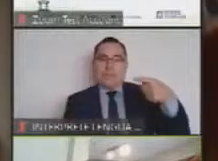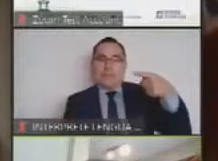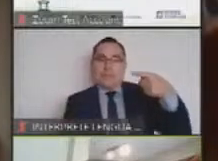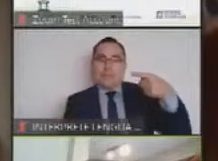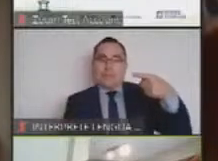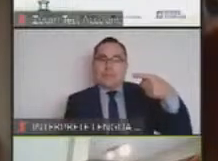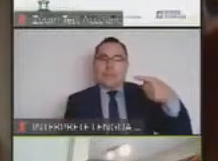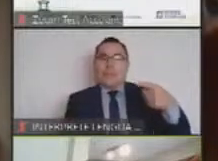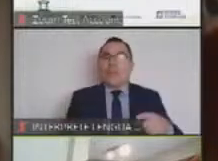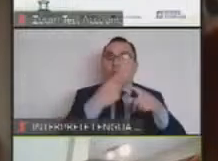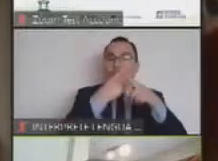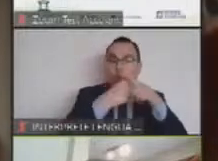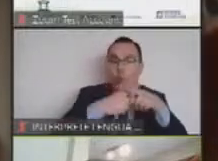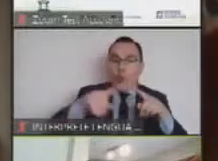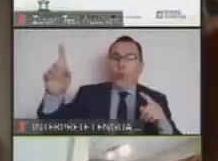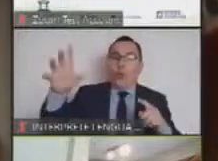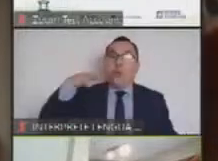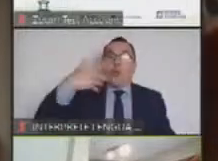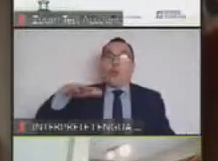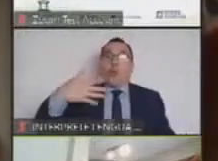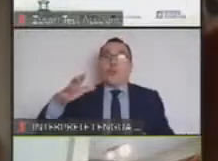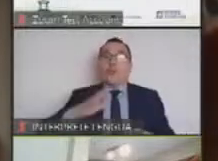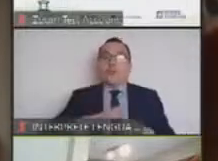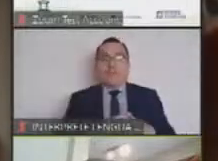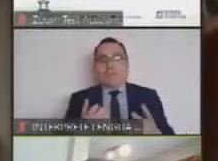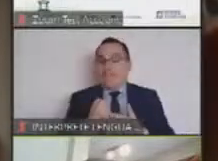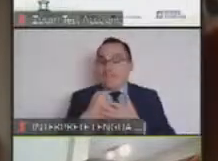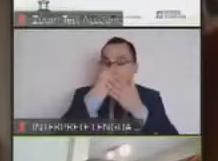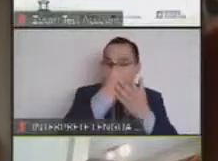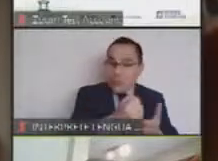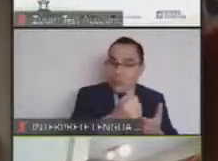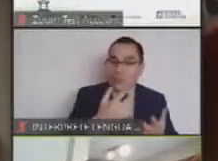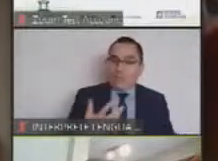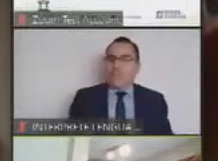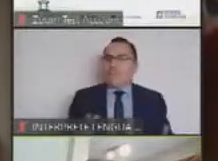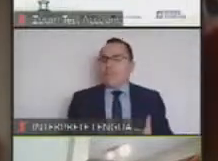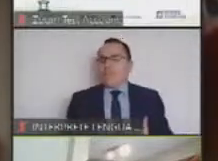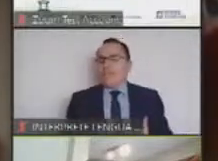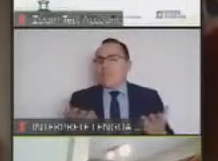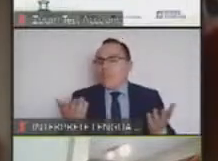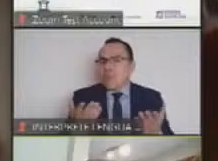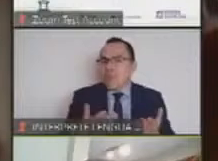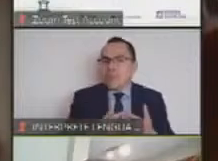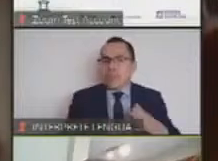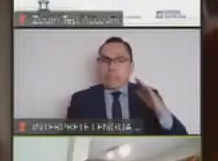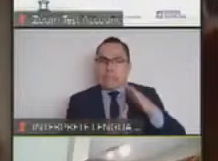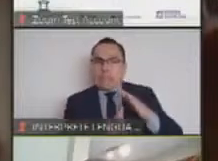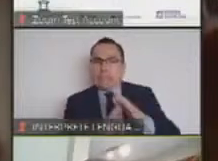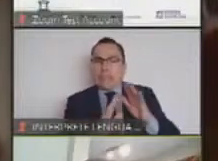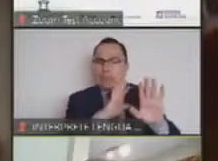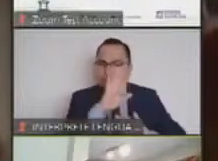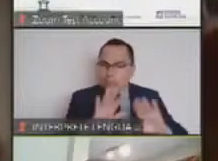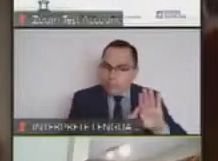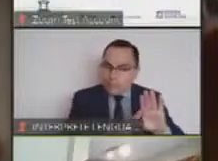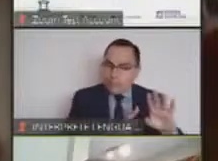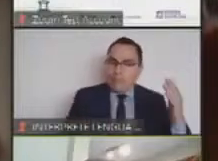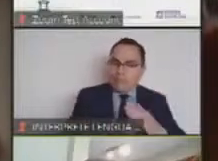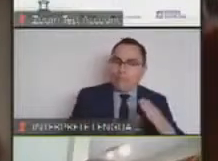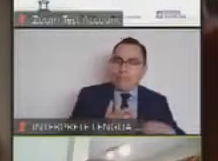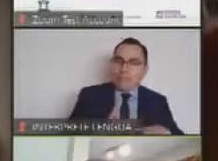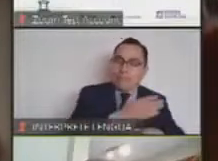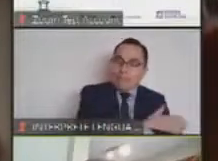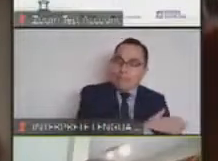cuestión particularmente importante como herramienta a los efectos de precaver, ser previsores respecto de